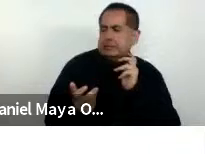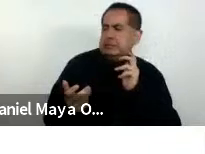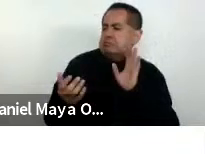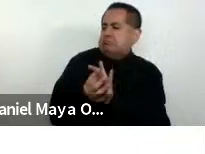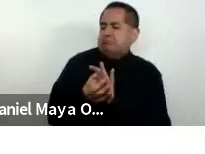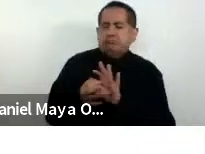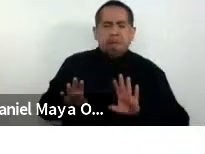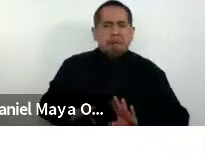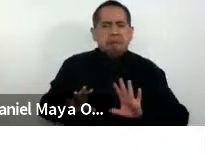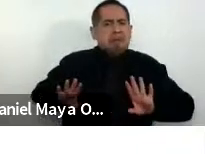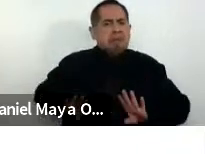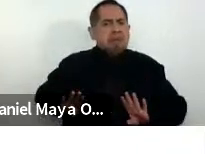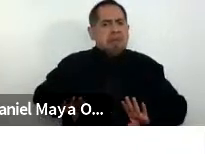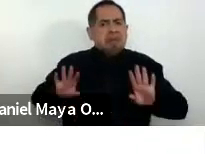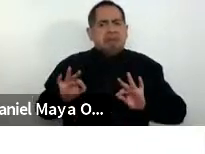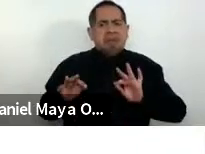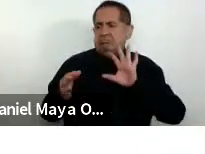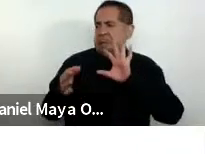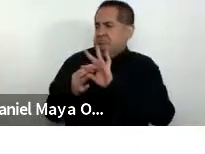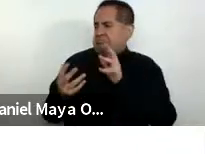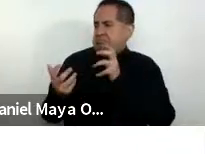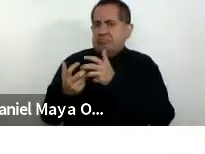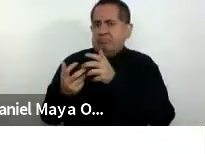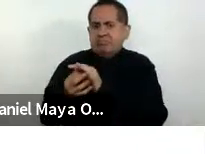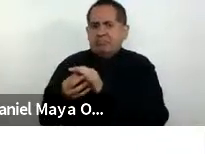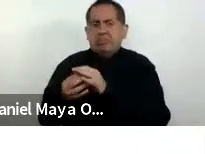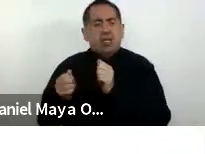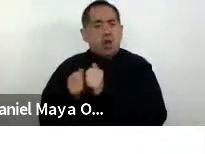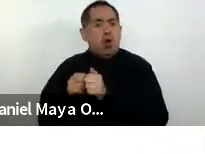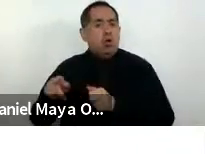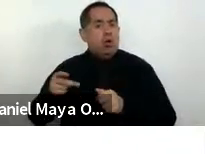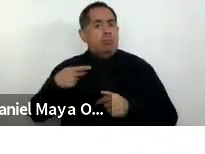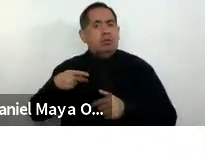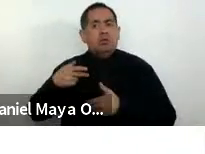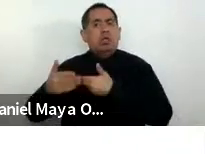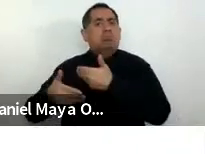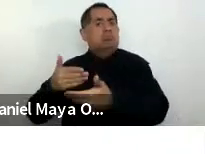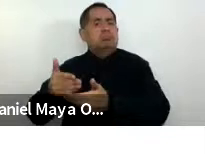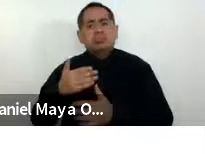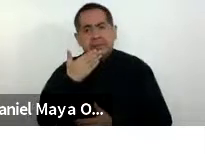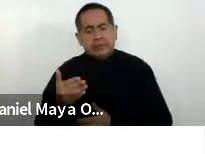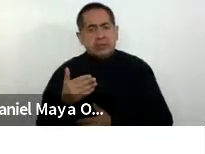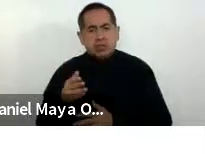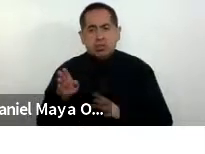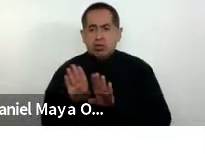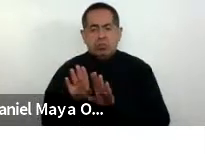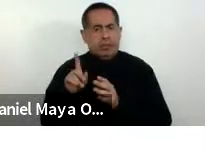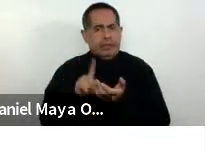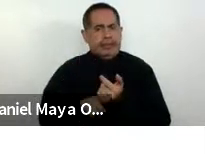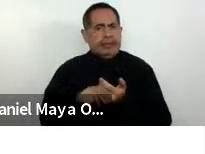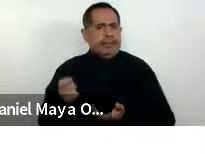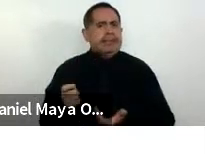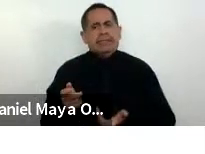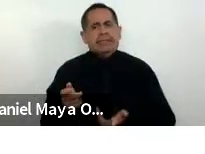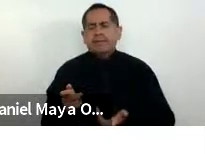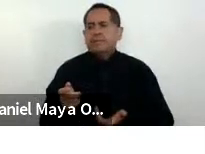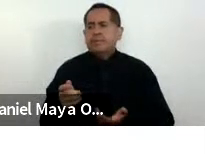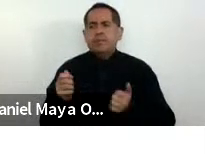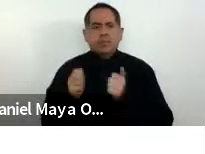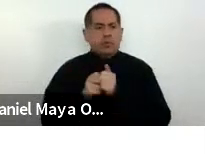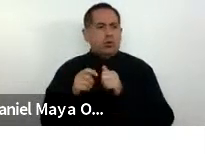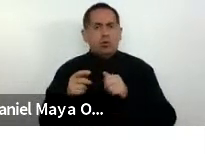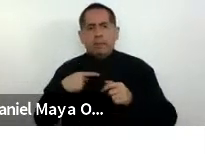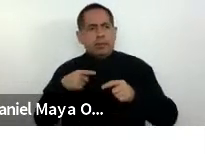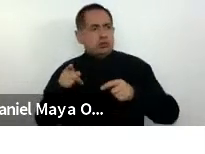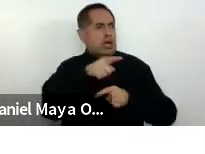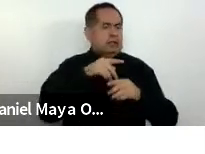Ello para el debido desempeño de sus participantes en contradicción con sus